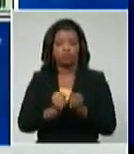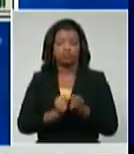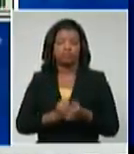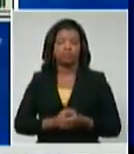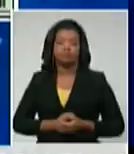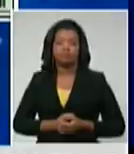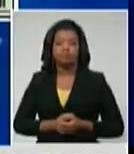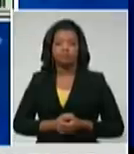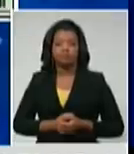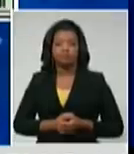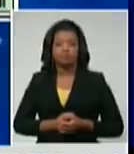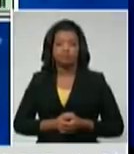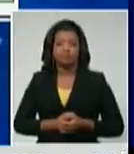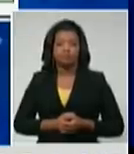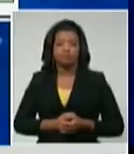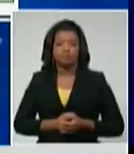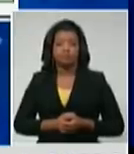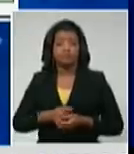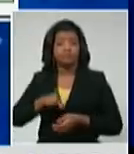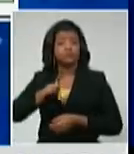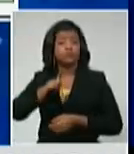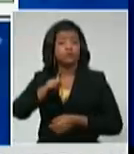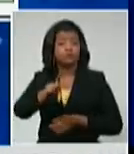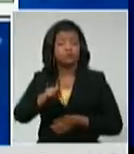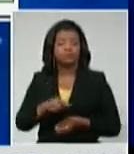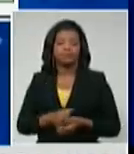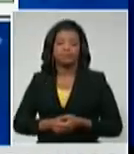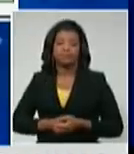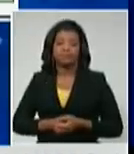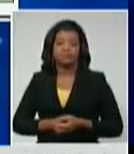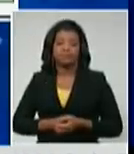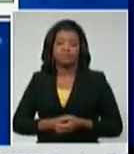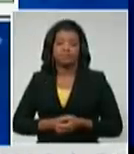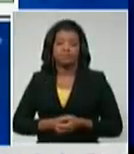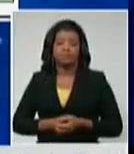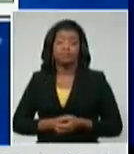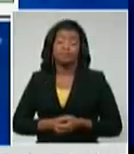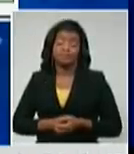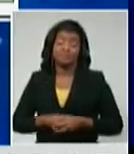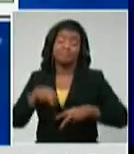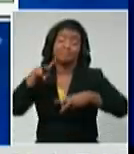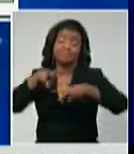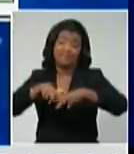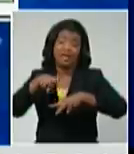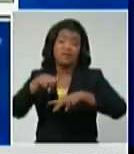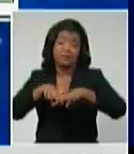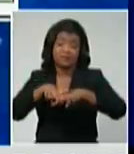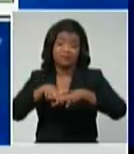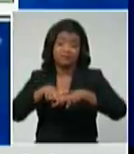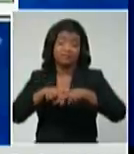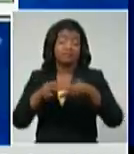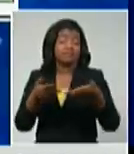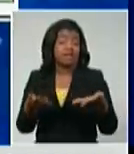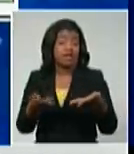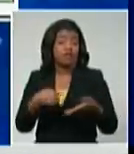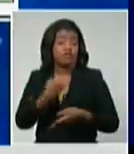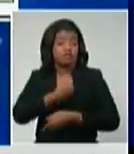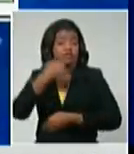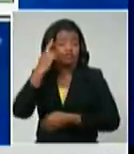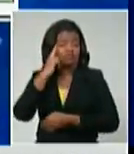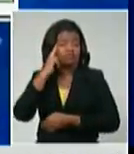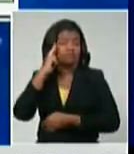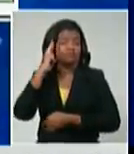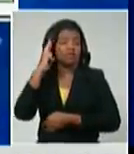transmisión. Y por último, la Gran Habana, que todos recordamos